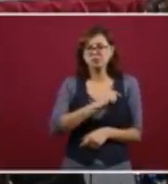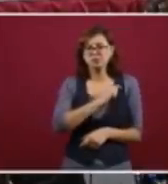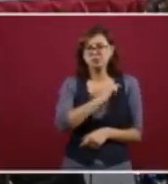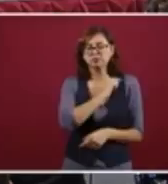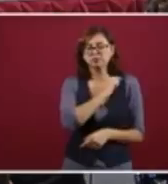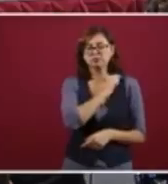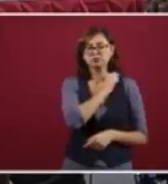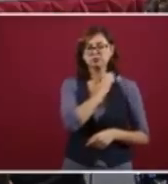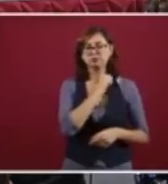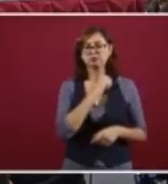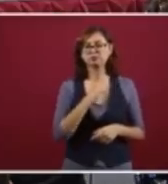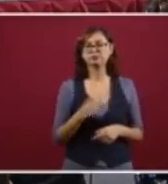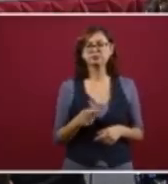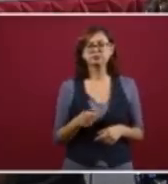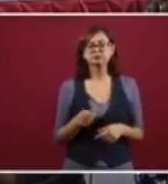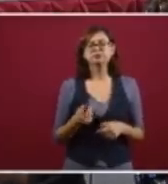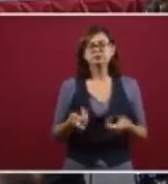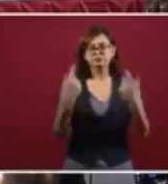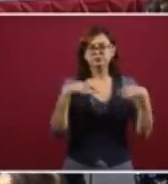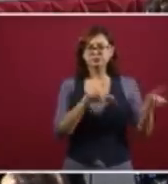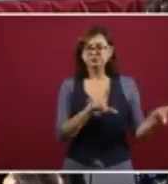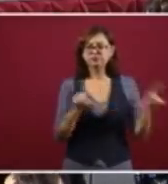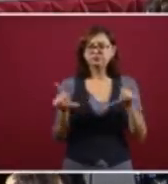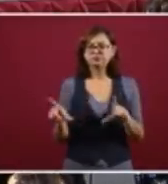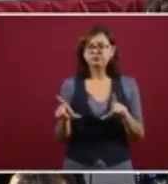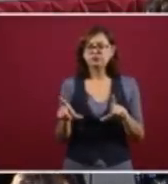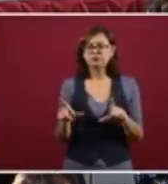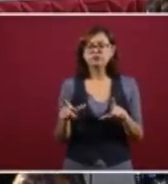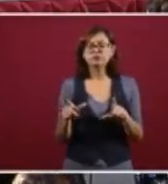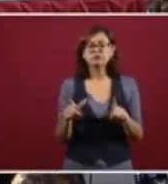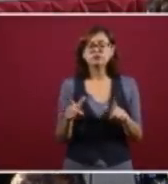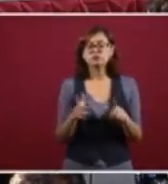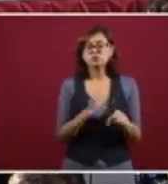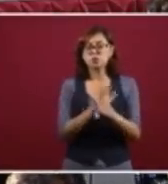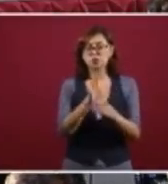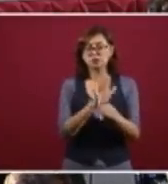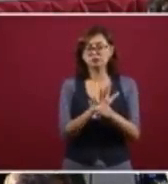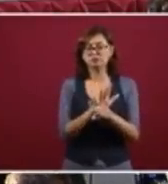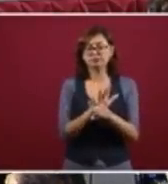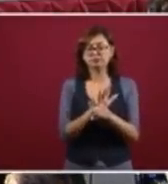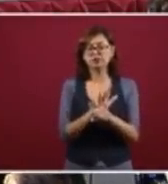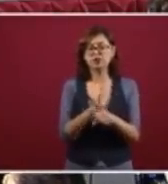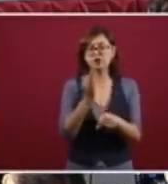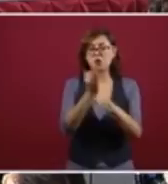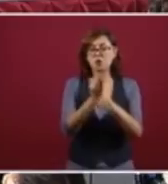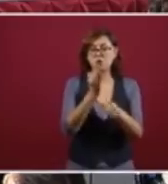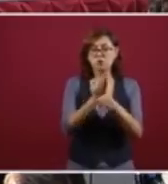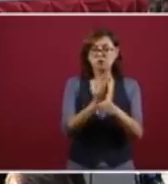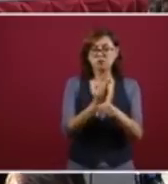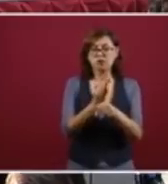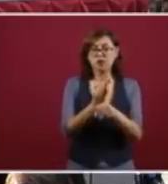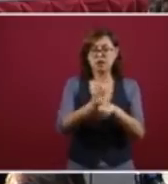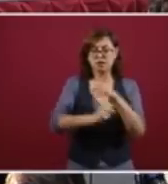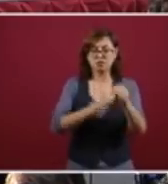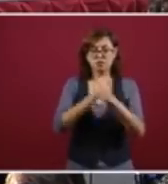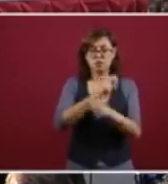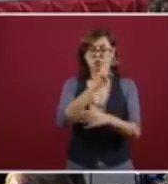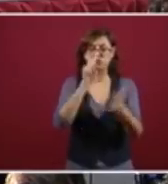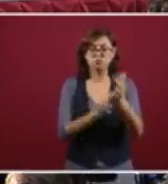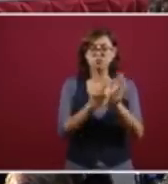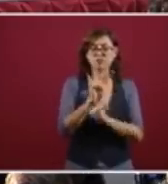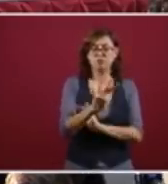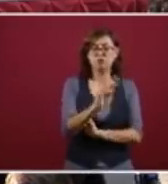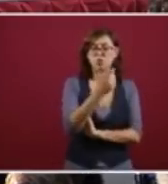hacia allá, esa es la siguiente gráfica. Entonces, lo que se hace, este es el precio de la gasolina a inicios del año, de alrededor